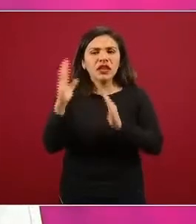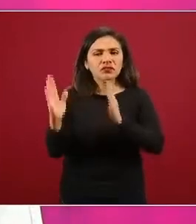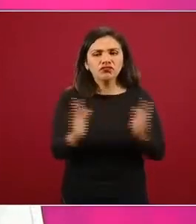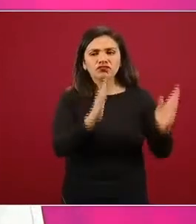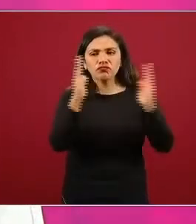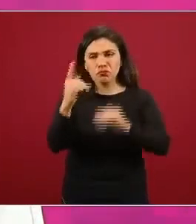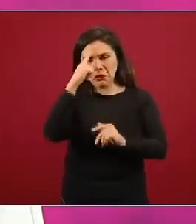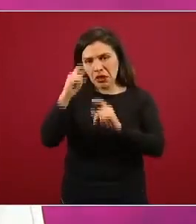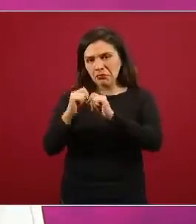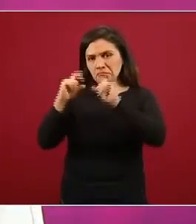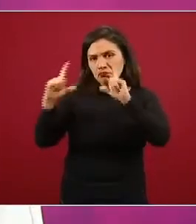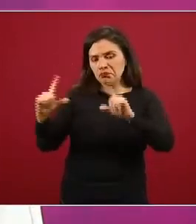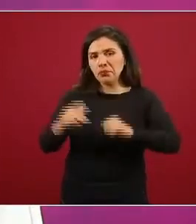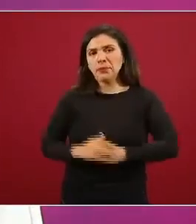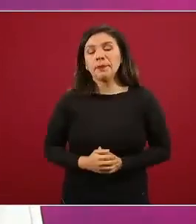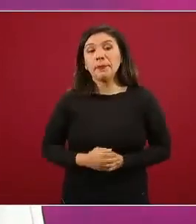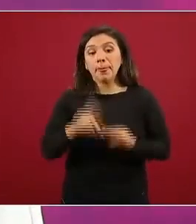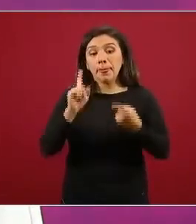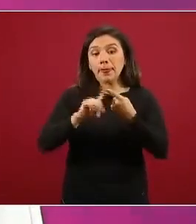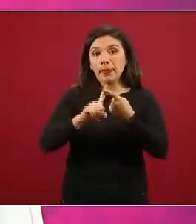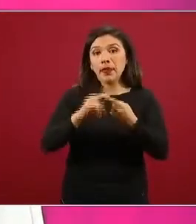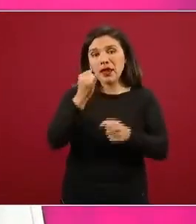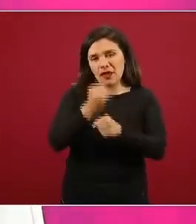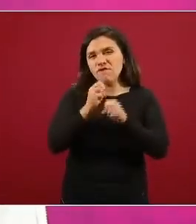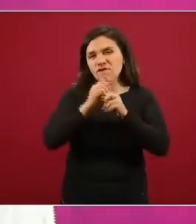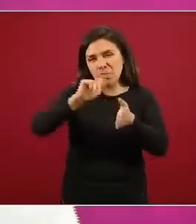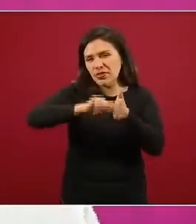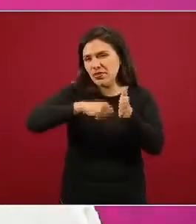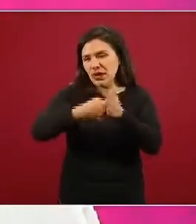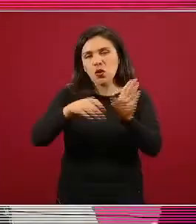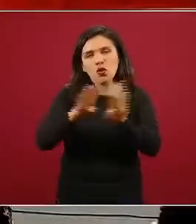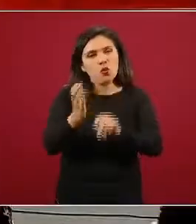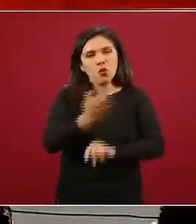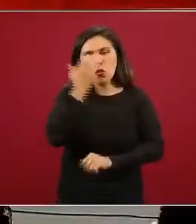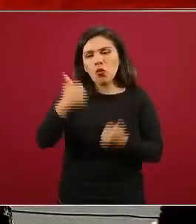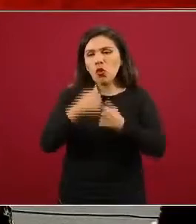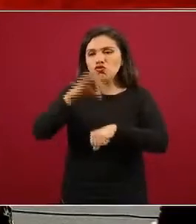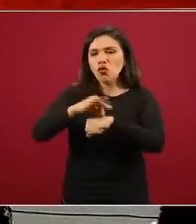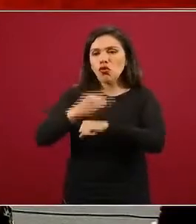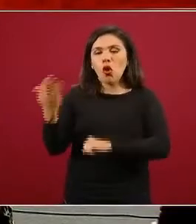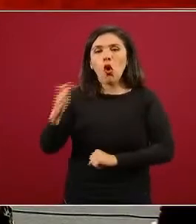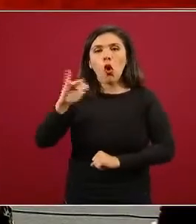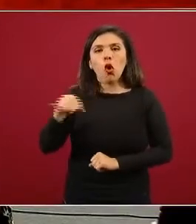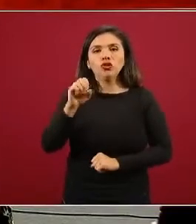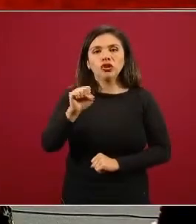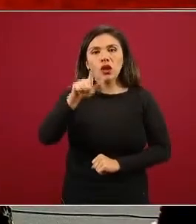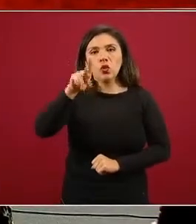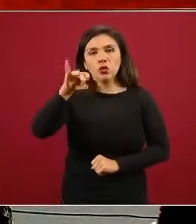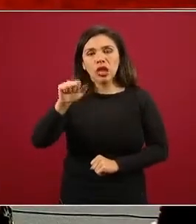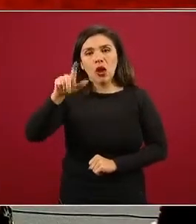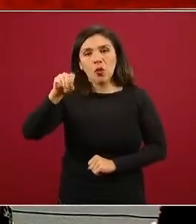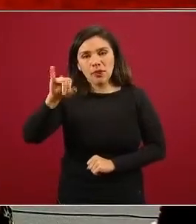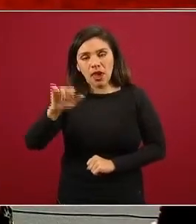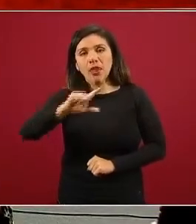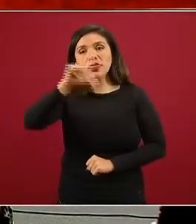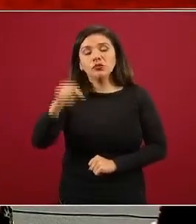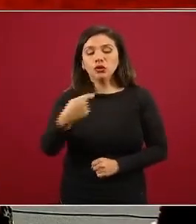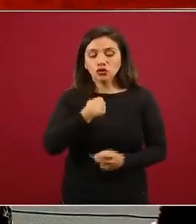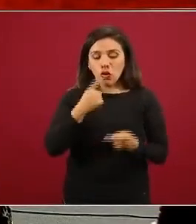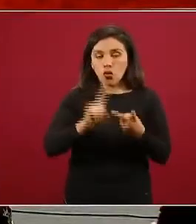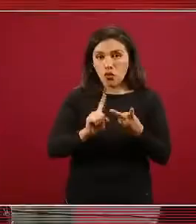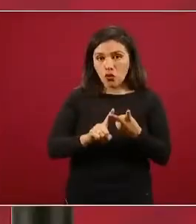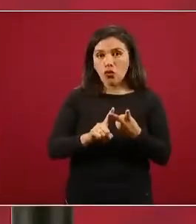la presentación. El primero va a ser el informe técnico que presentará el doctor José Luis Salomía. Después yo